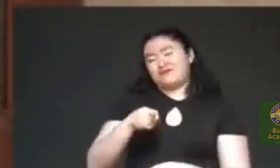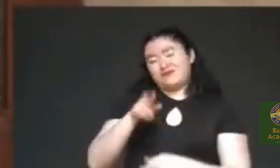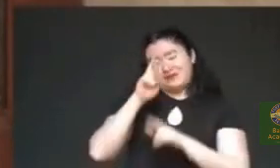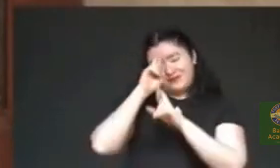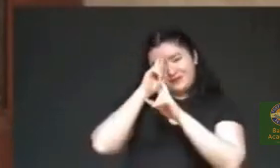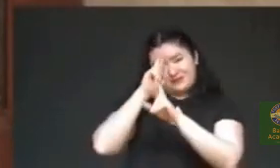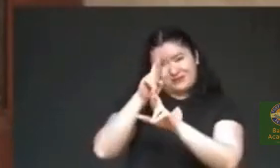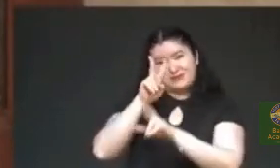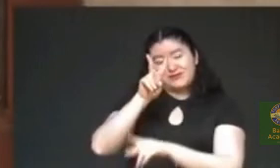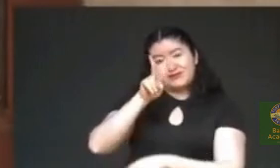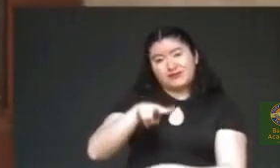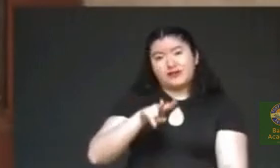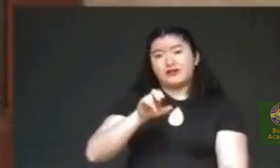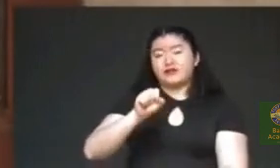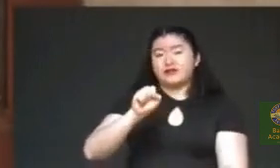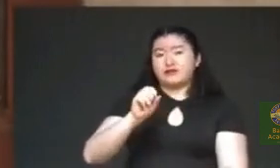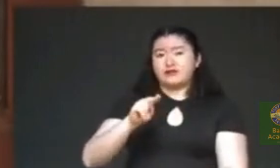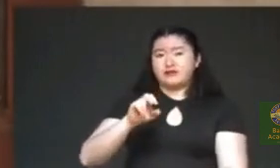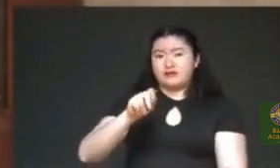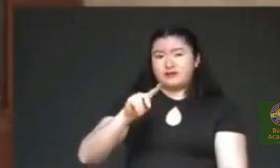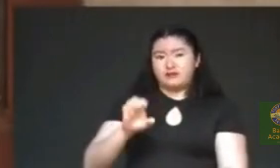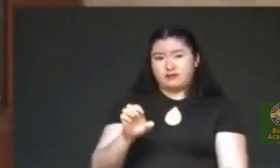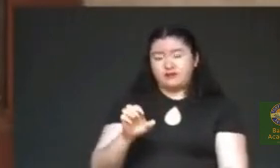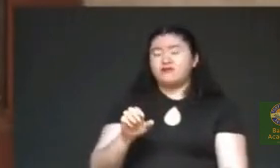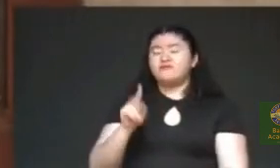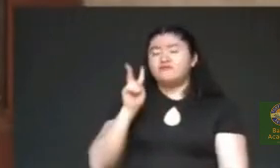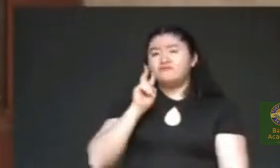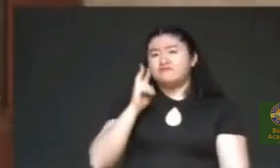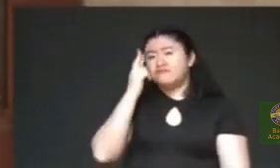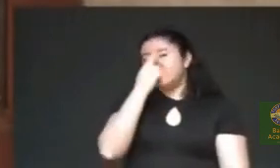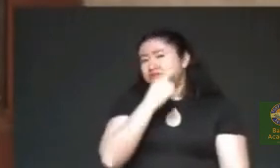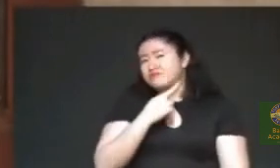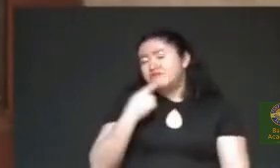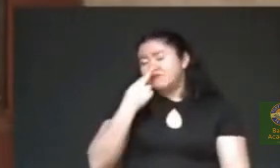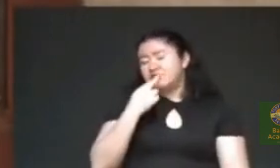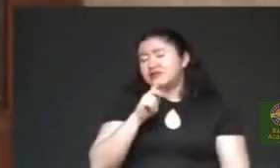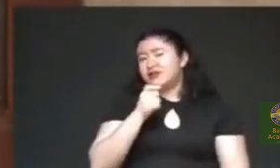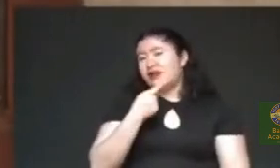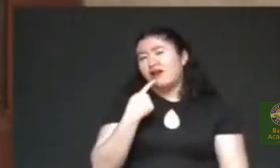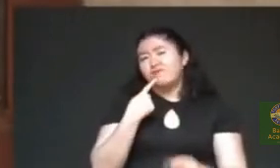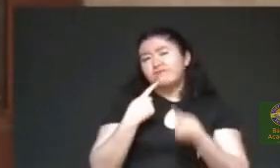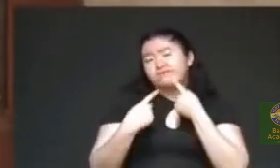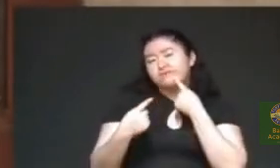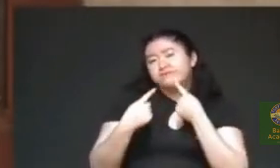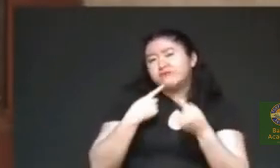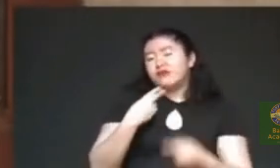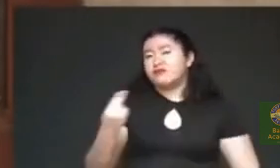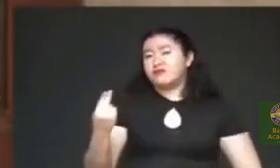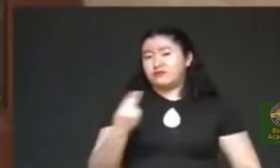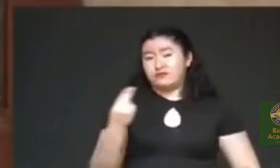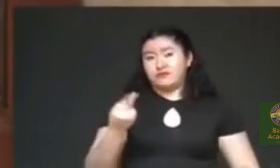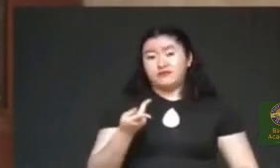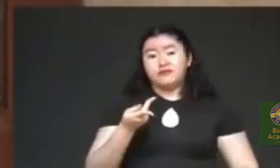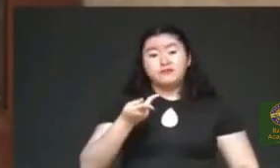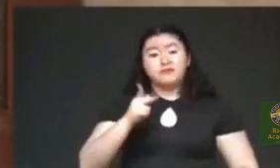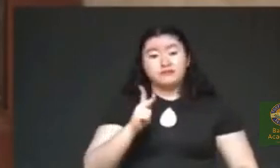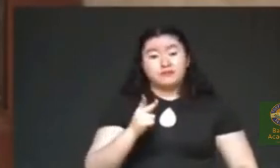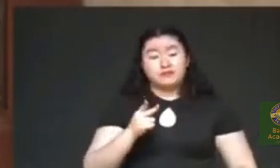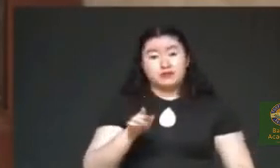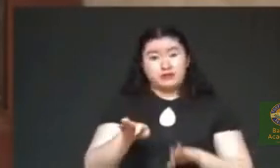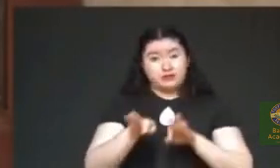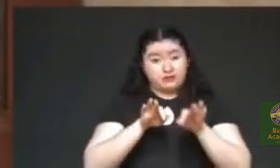que ir viendo, presente, hay un diálogo, pero bueno, finalmente nuestro